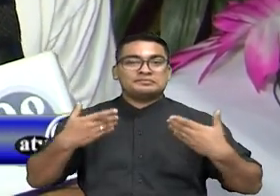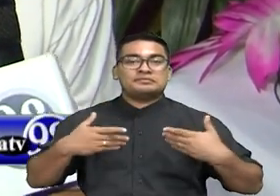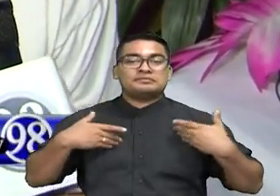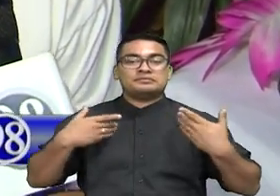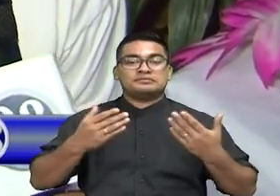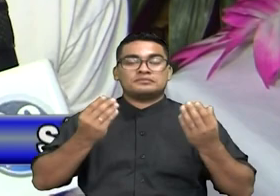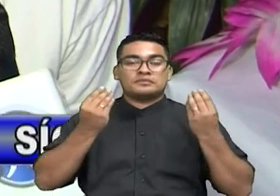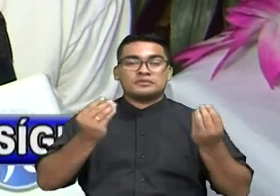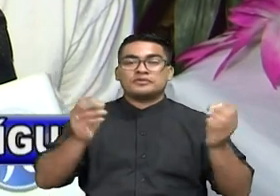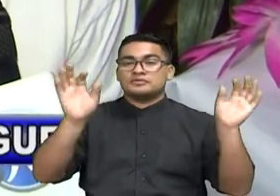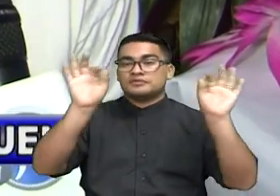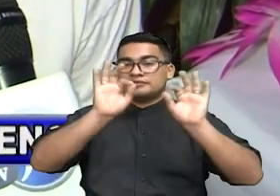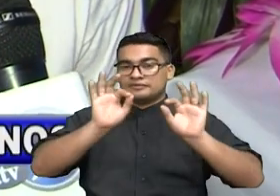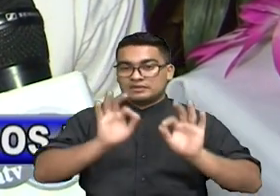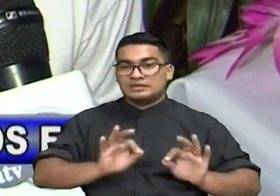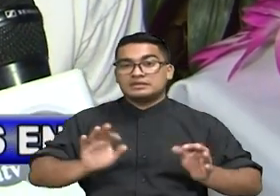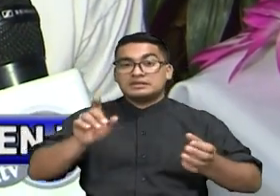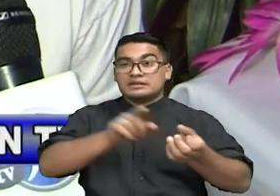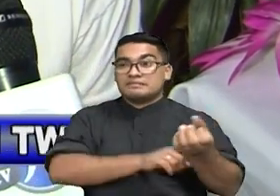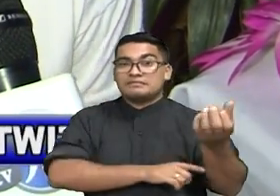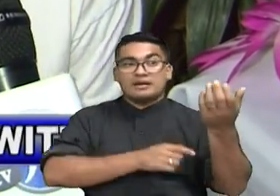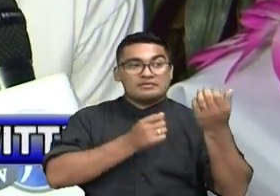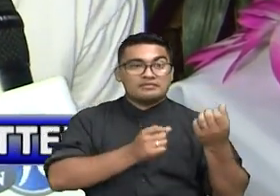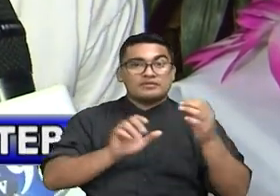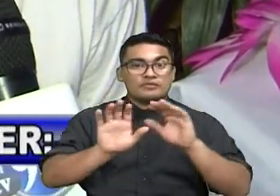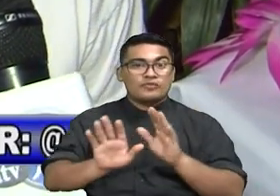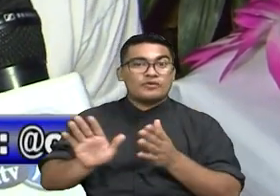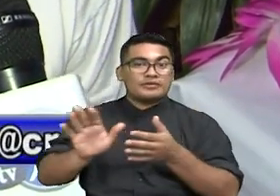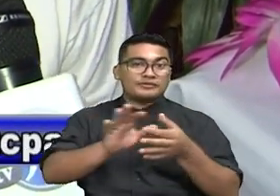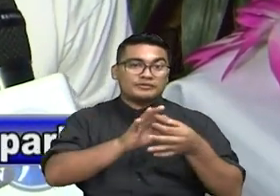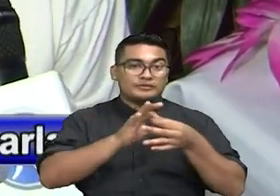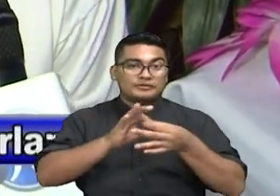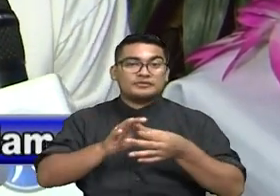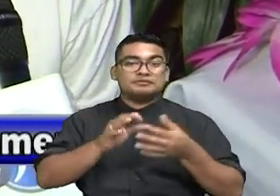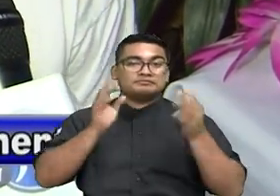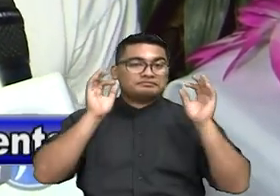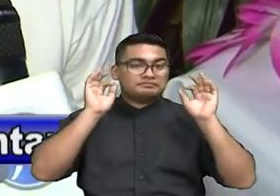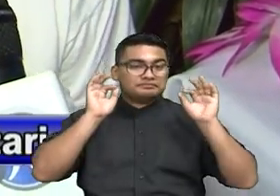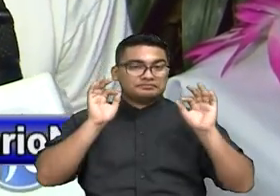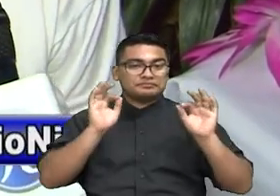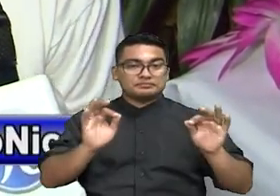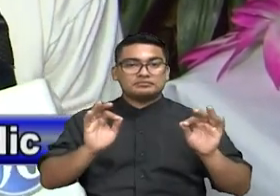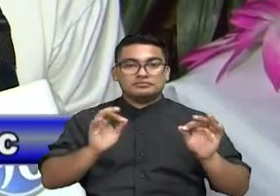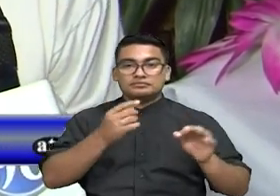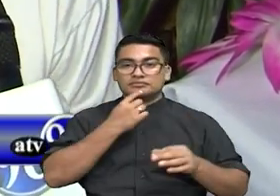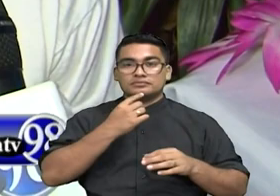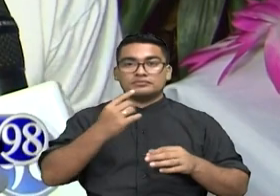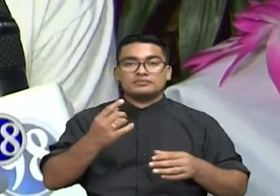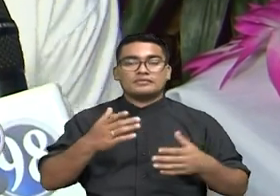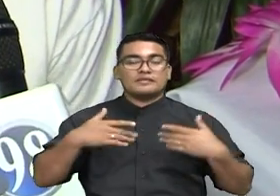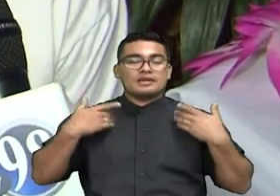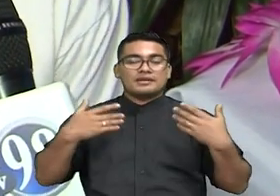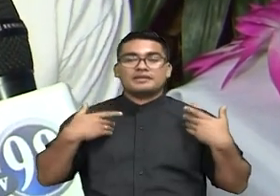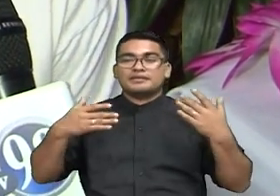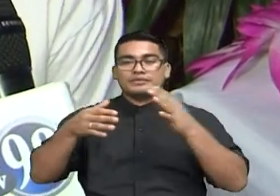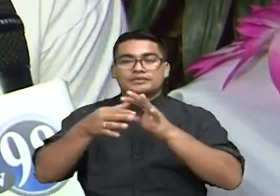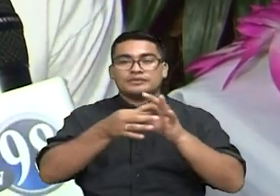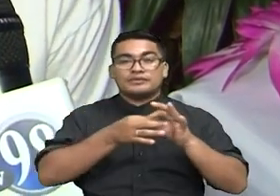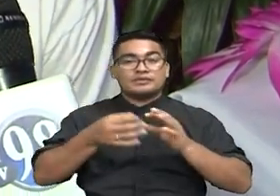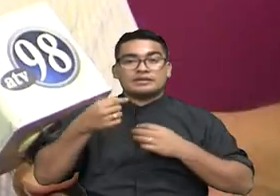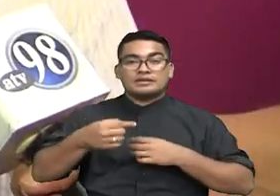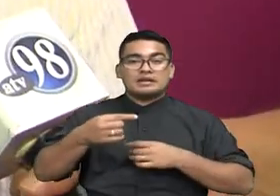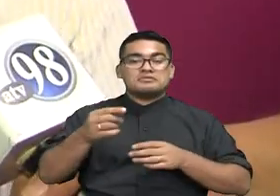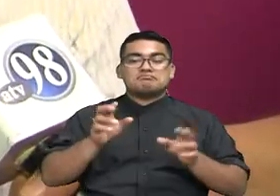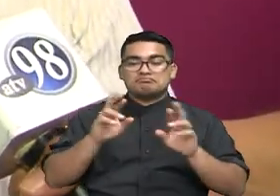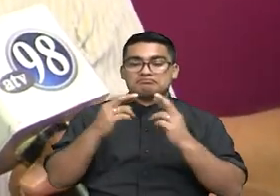con gozo, con hermandad, que todos aquí todos somos hermanos, pues estamos unidos alegres. Todos los días aquí nos